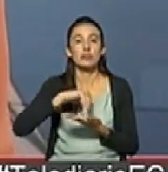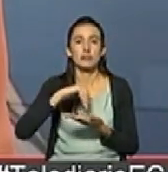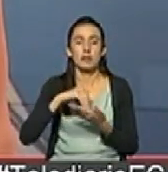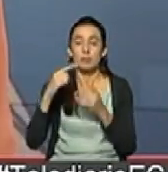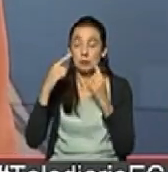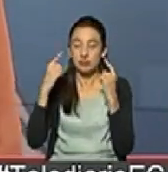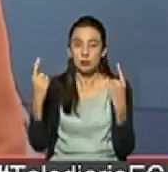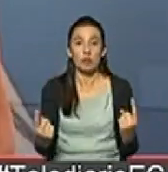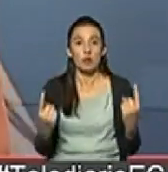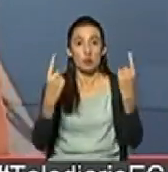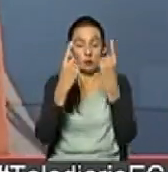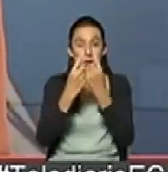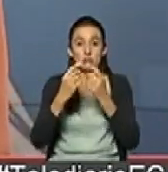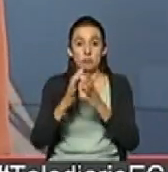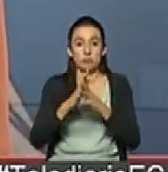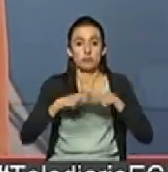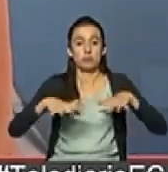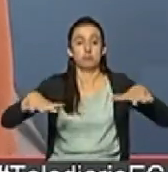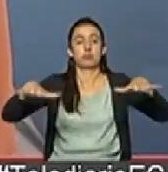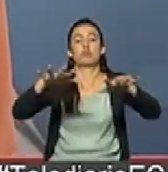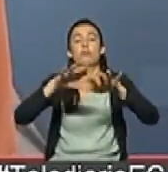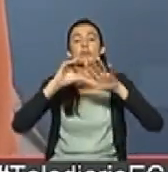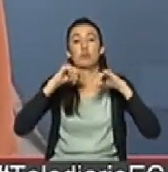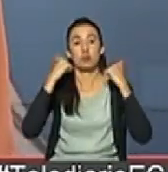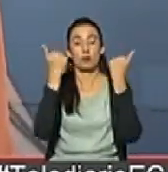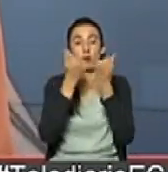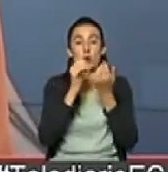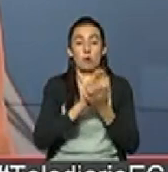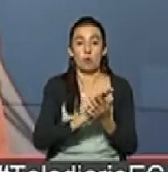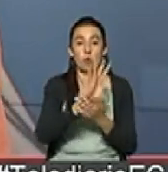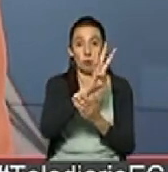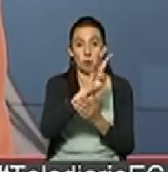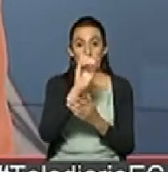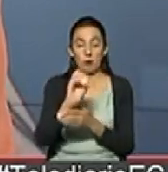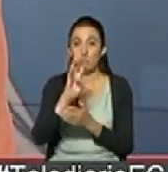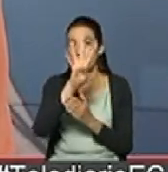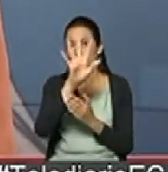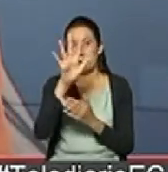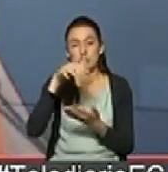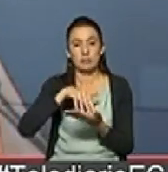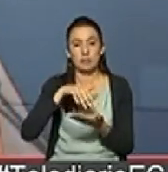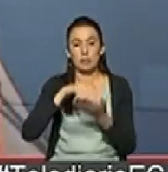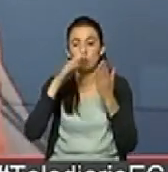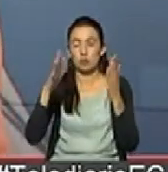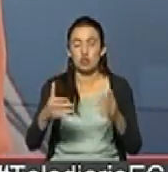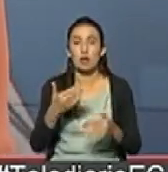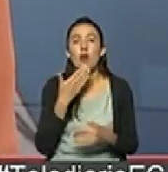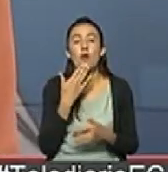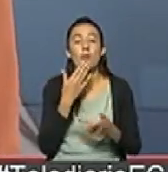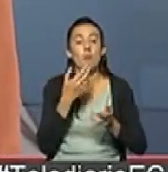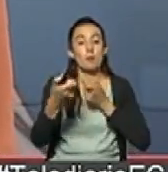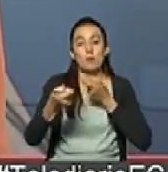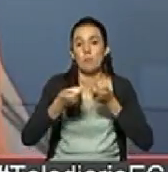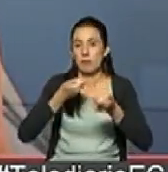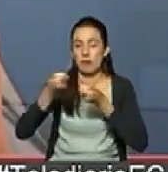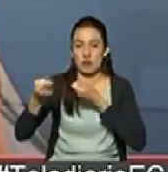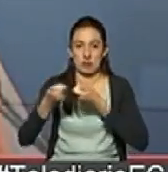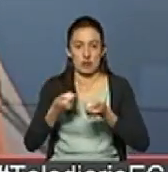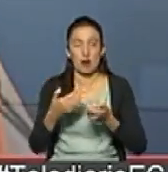veces pues son bastantes. En un aula están hasta 40, 45 estudiantes. ¿Cómo manejar este escenario también y